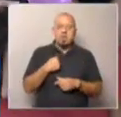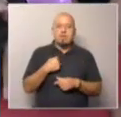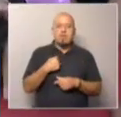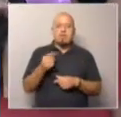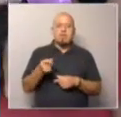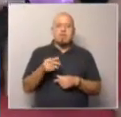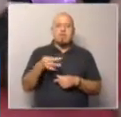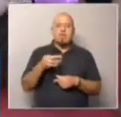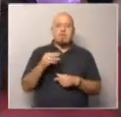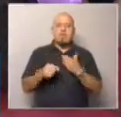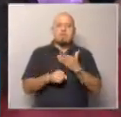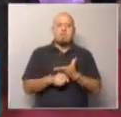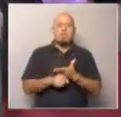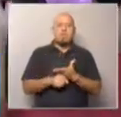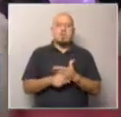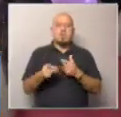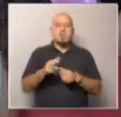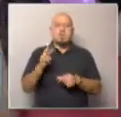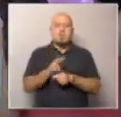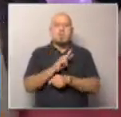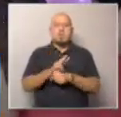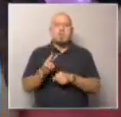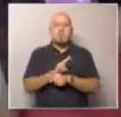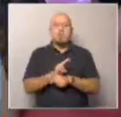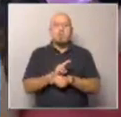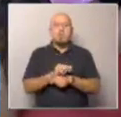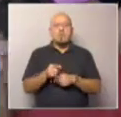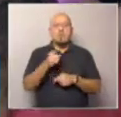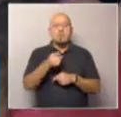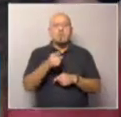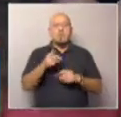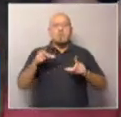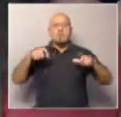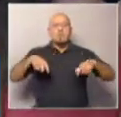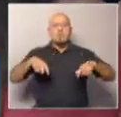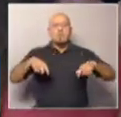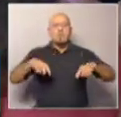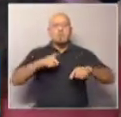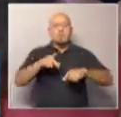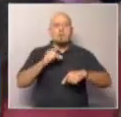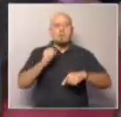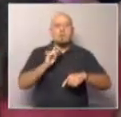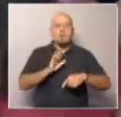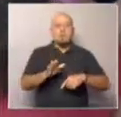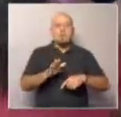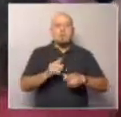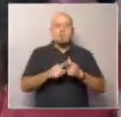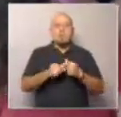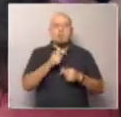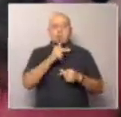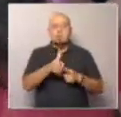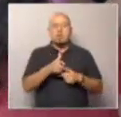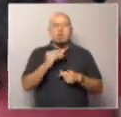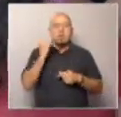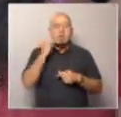Lo único que pido es que cuiden ese pedacito porque es para los propios hijos de ellos y nietos